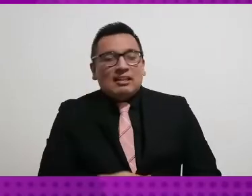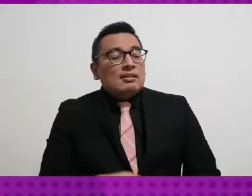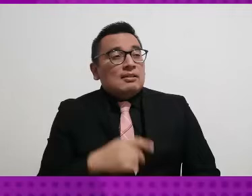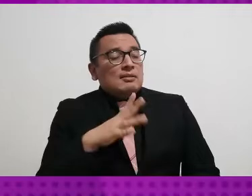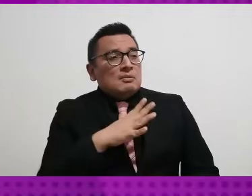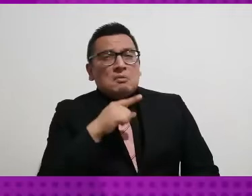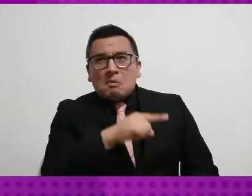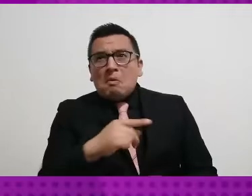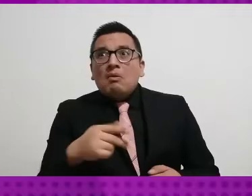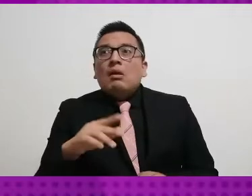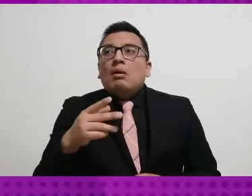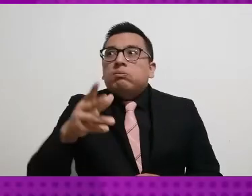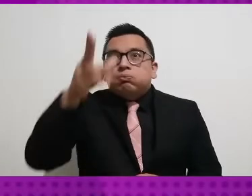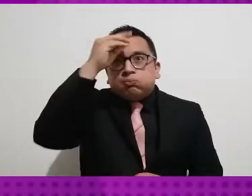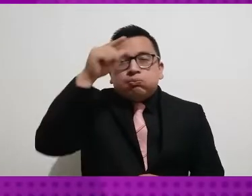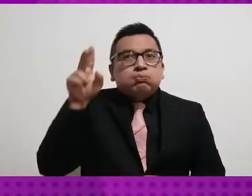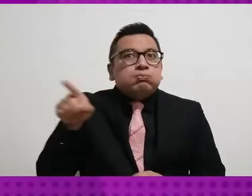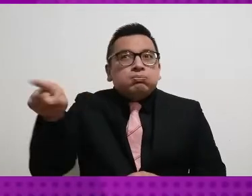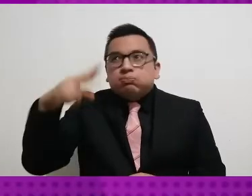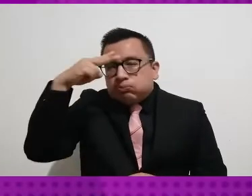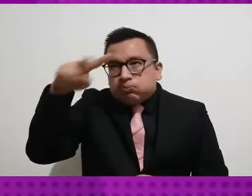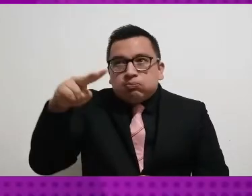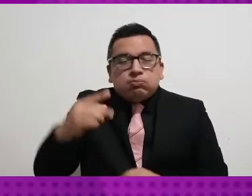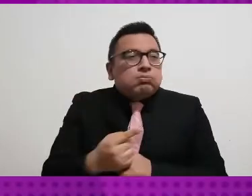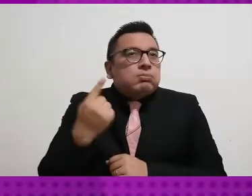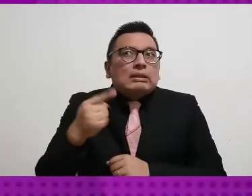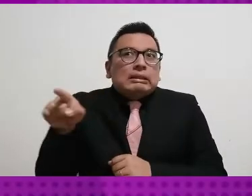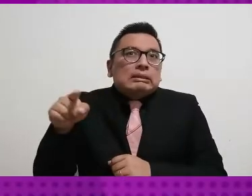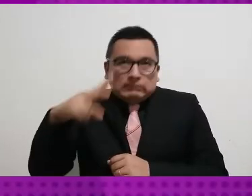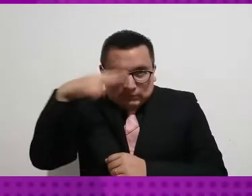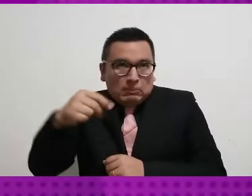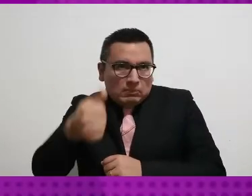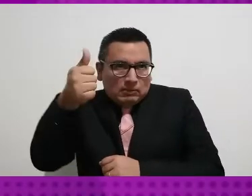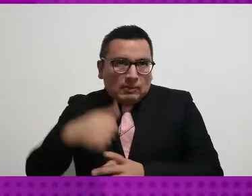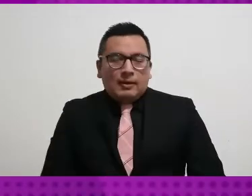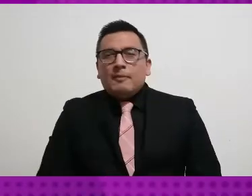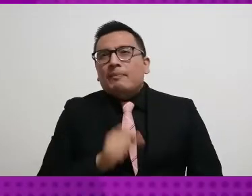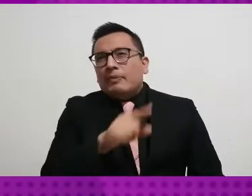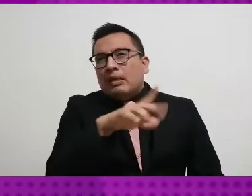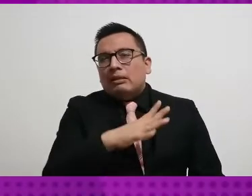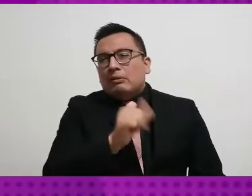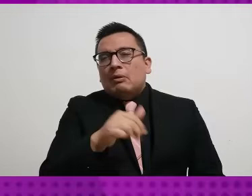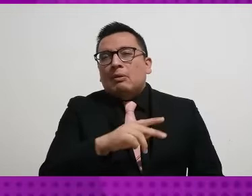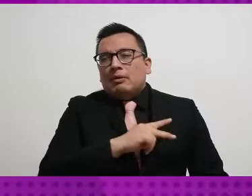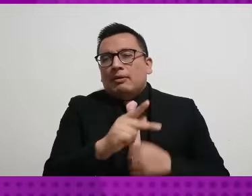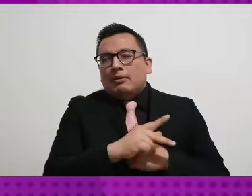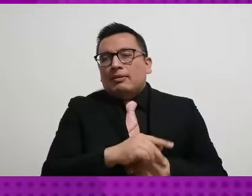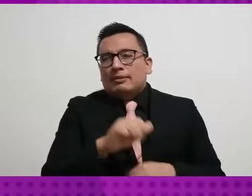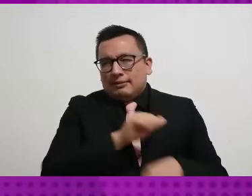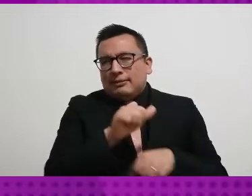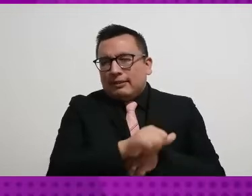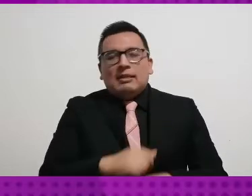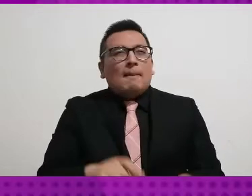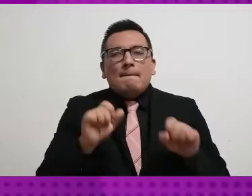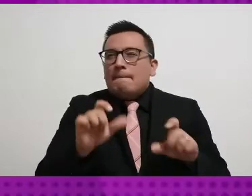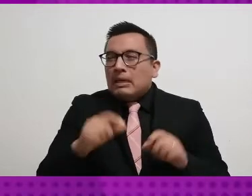cómo ellos han construido sus instituciones electorales. Y entonces esto es importante porque sí, es algo que luego de acá no le hacemos mucho